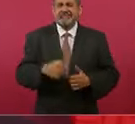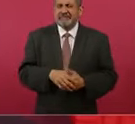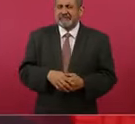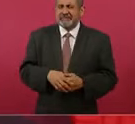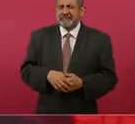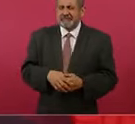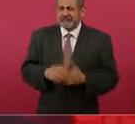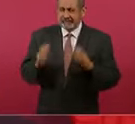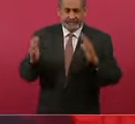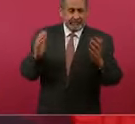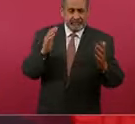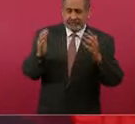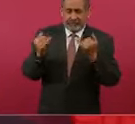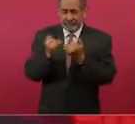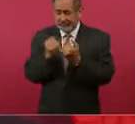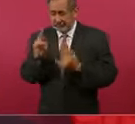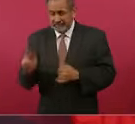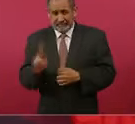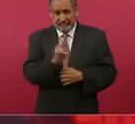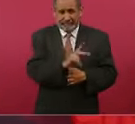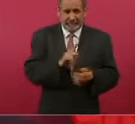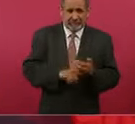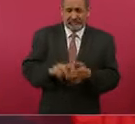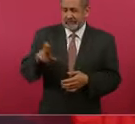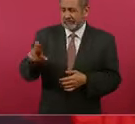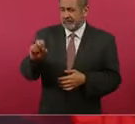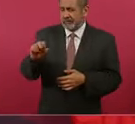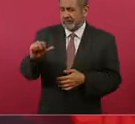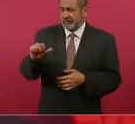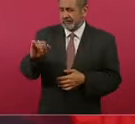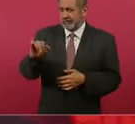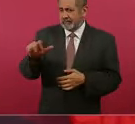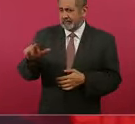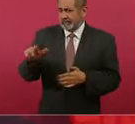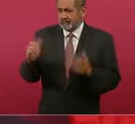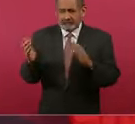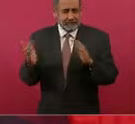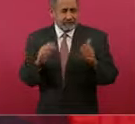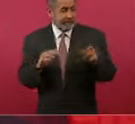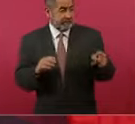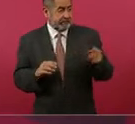¿cómo se va a comparar a Rosa Isela con García Luna?